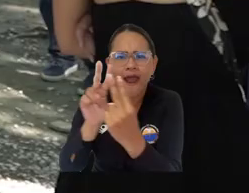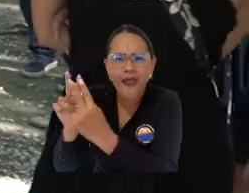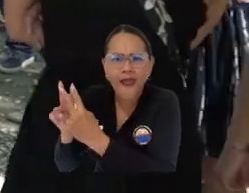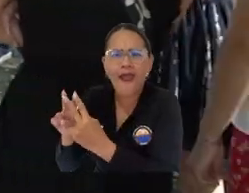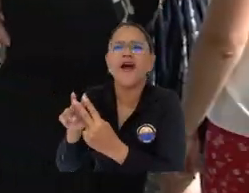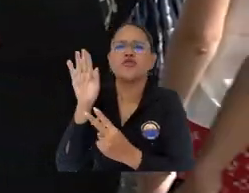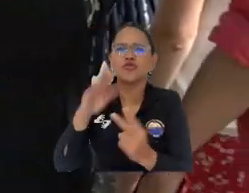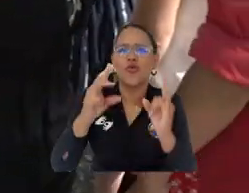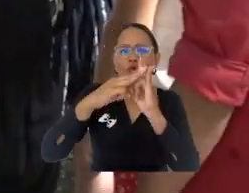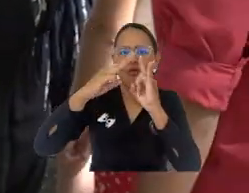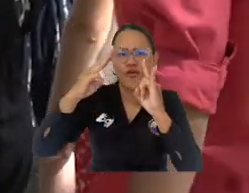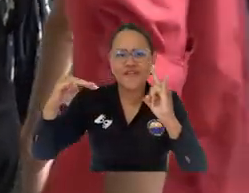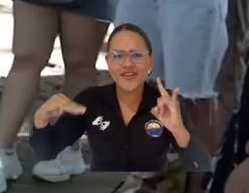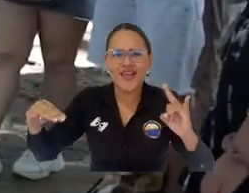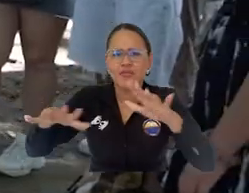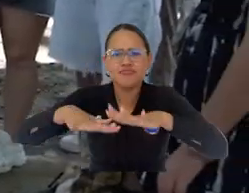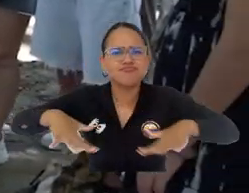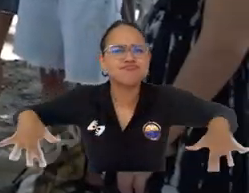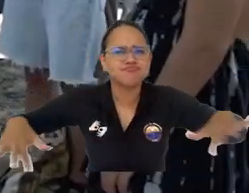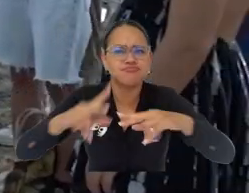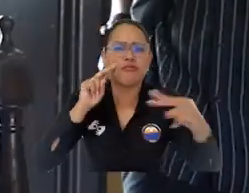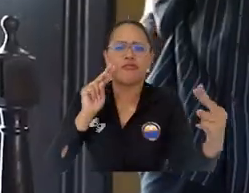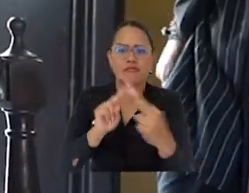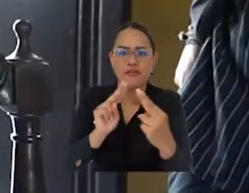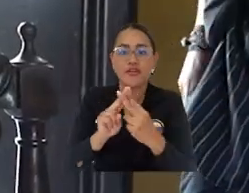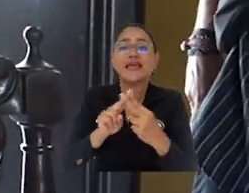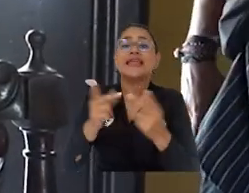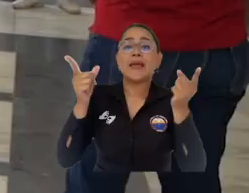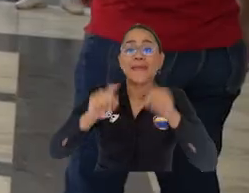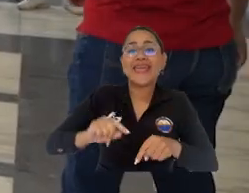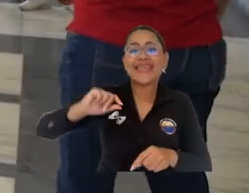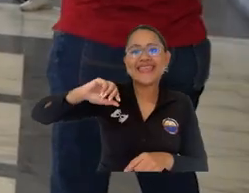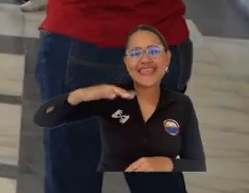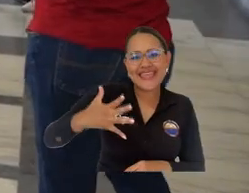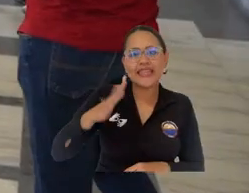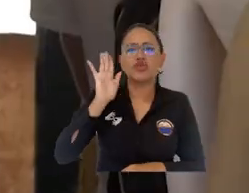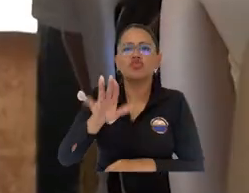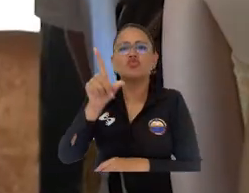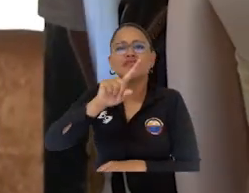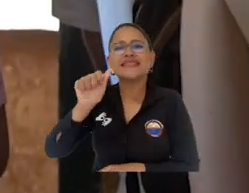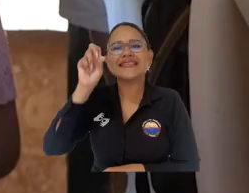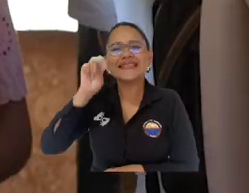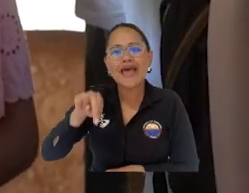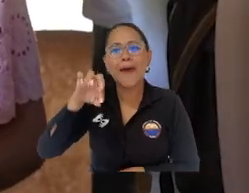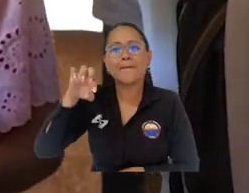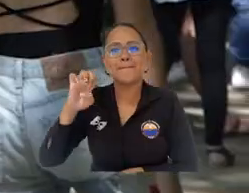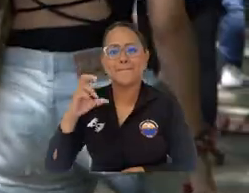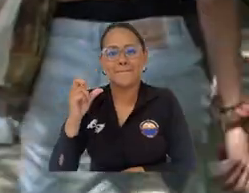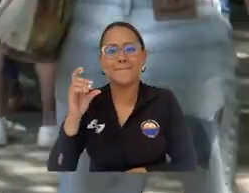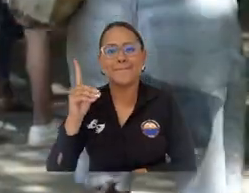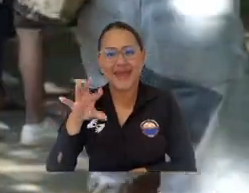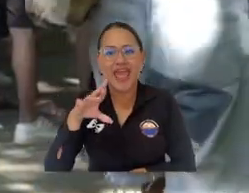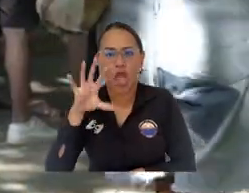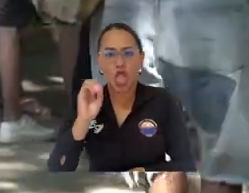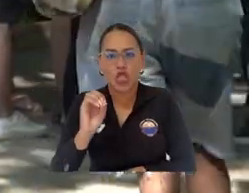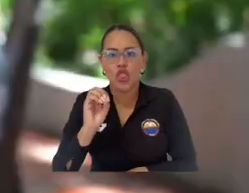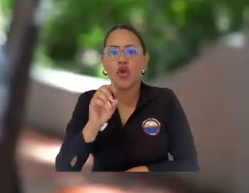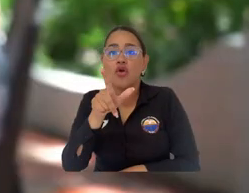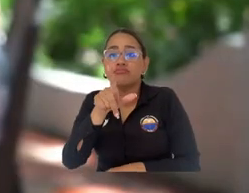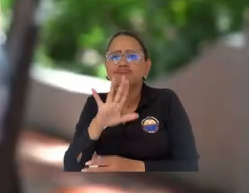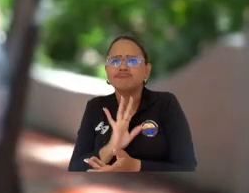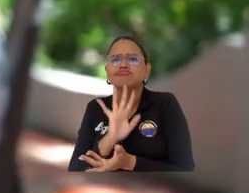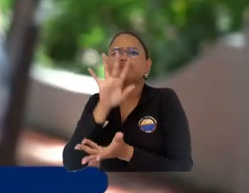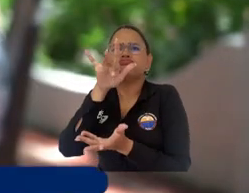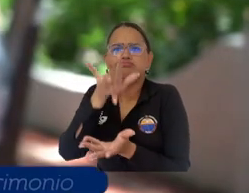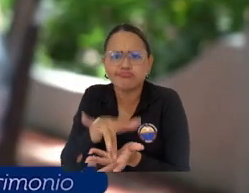mater, tuvieron una cita con la historia del país en la Quinta de San Pedro Alejandrino, última morada del libertador Simón Bolívar.